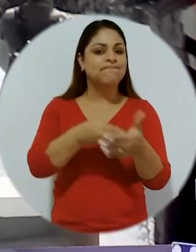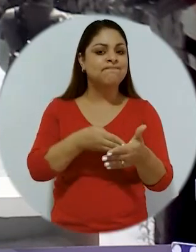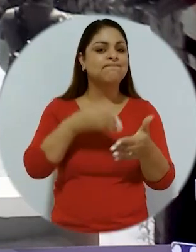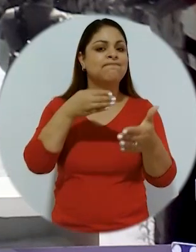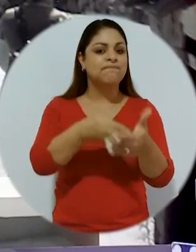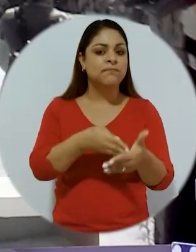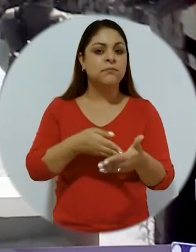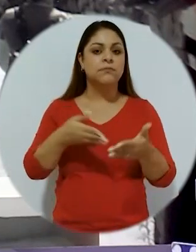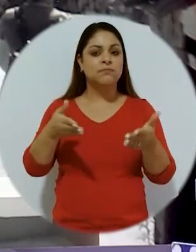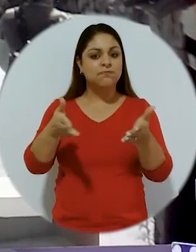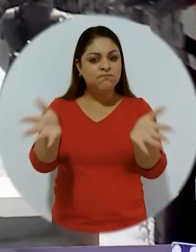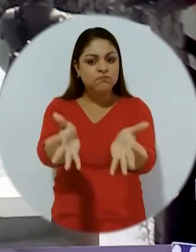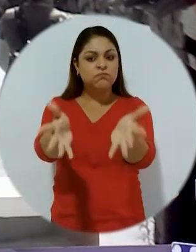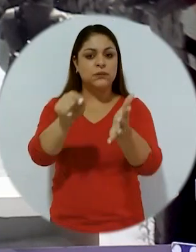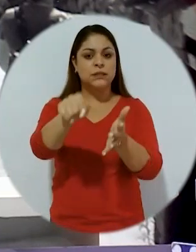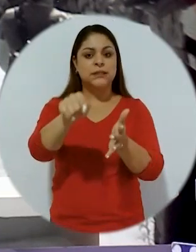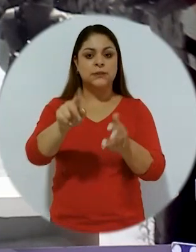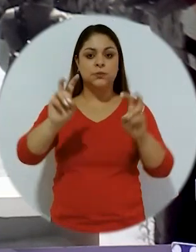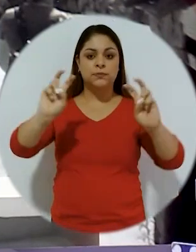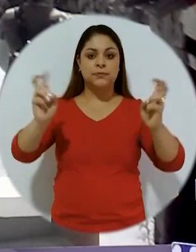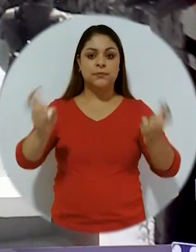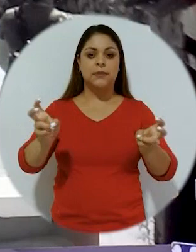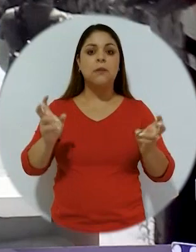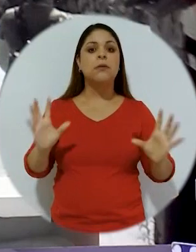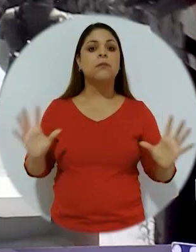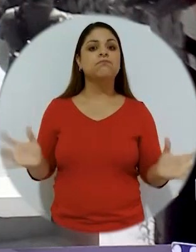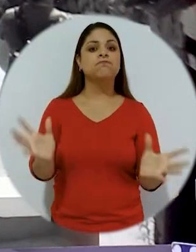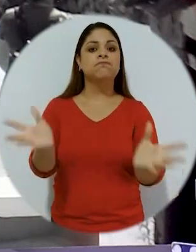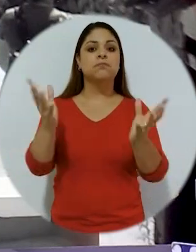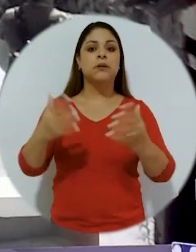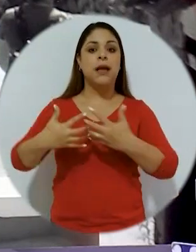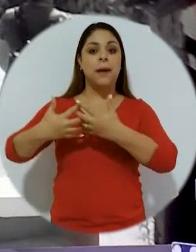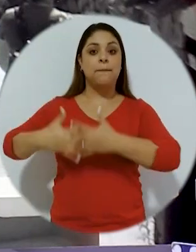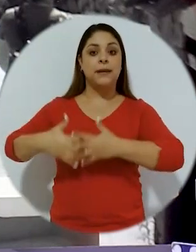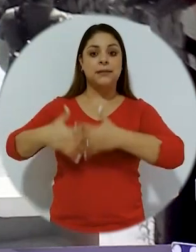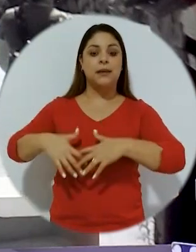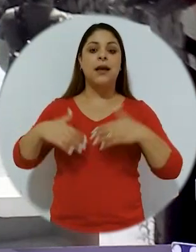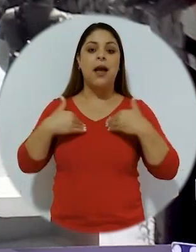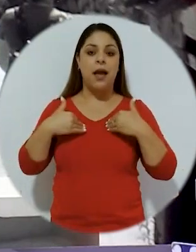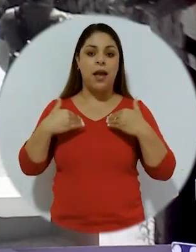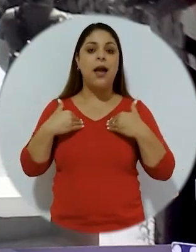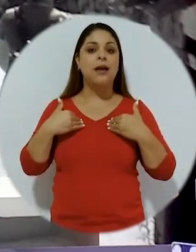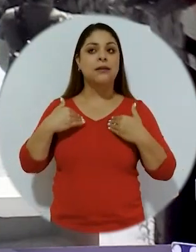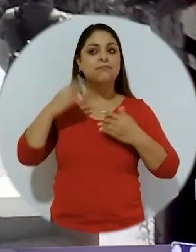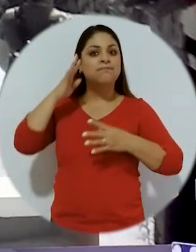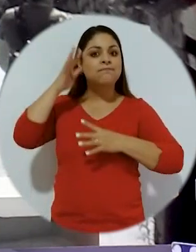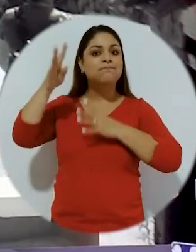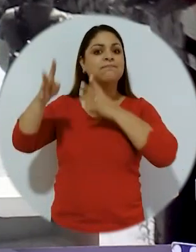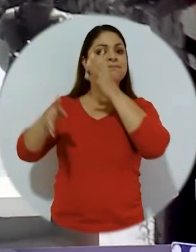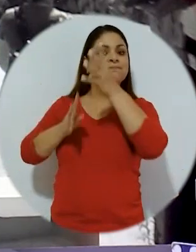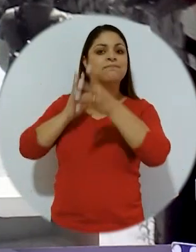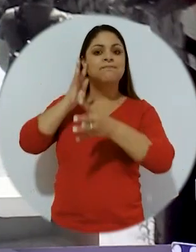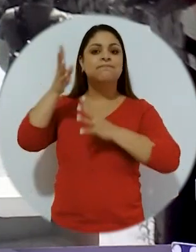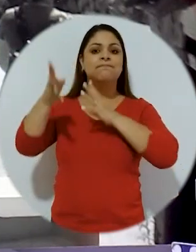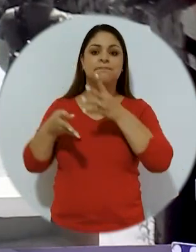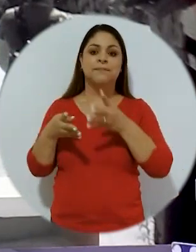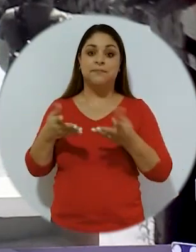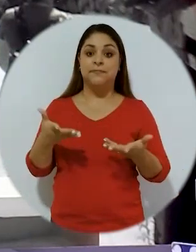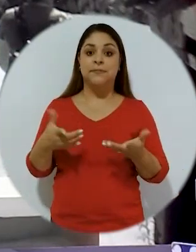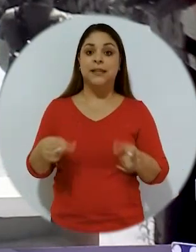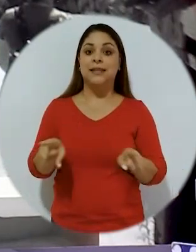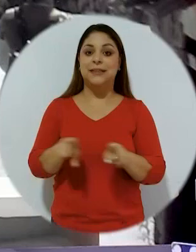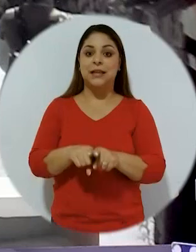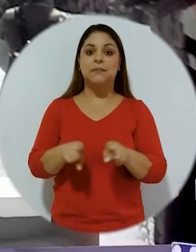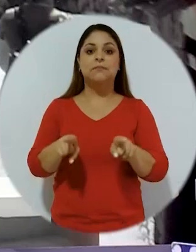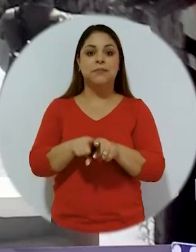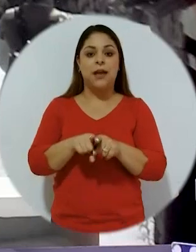en este tipo de temas que promuevan precisamente esas empresas que tengan ese corte innovador y sobre todo